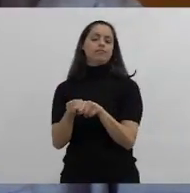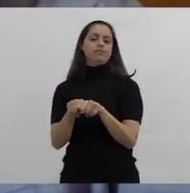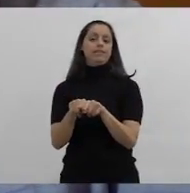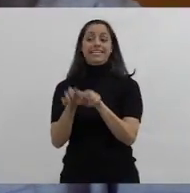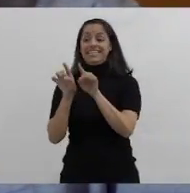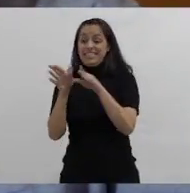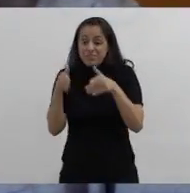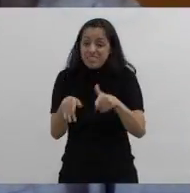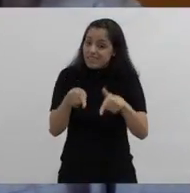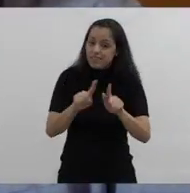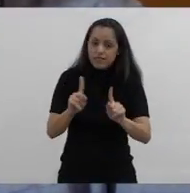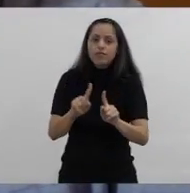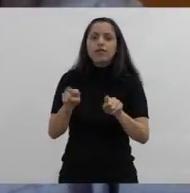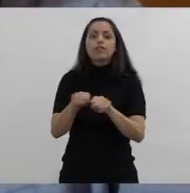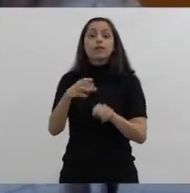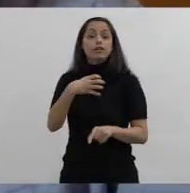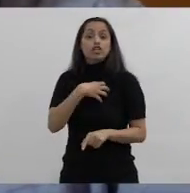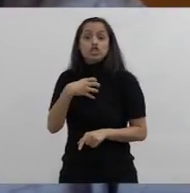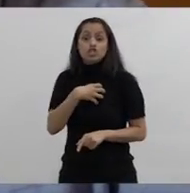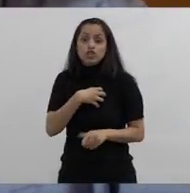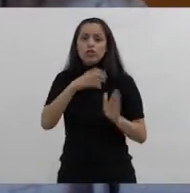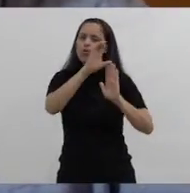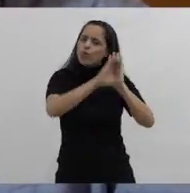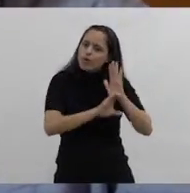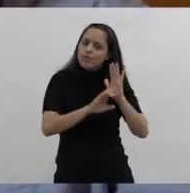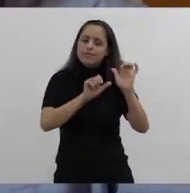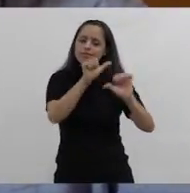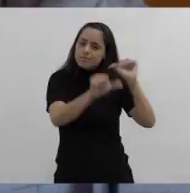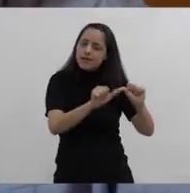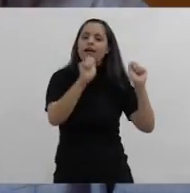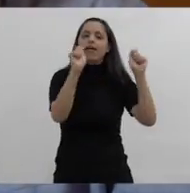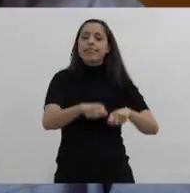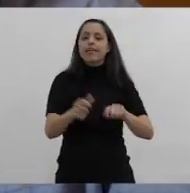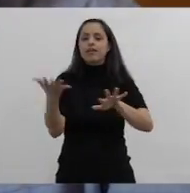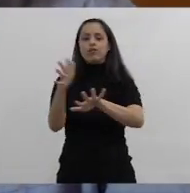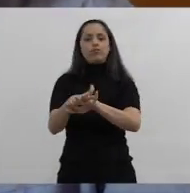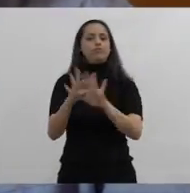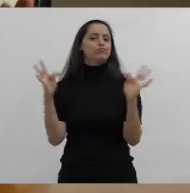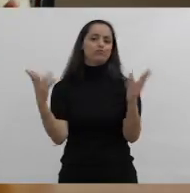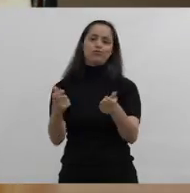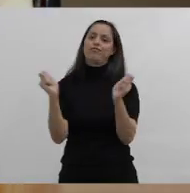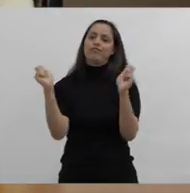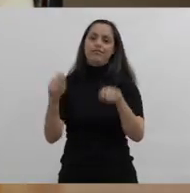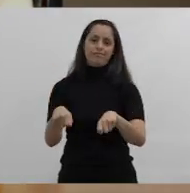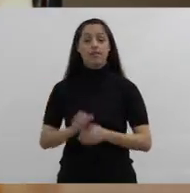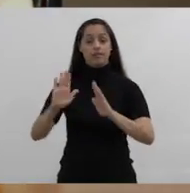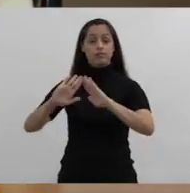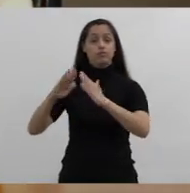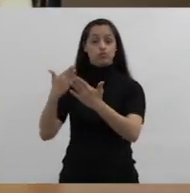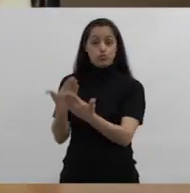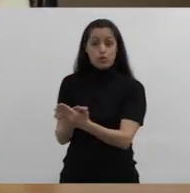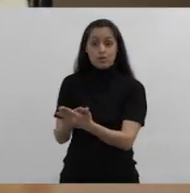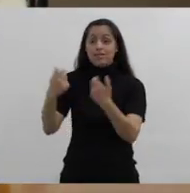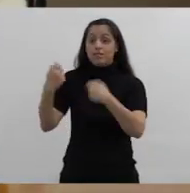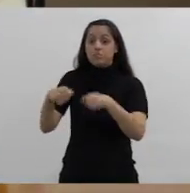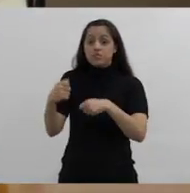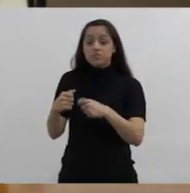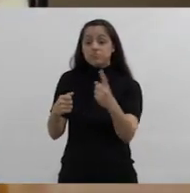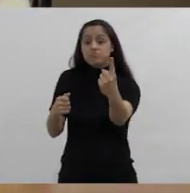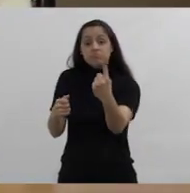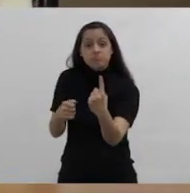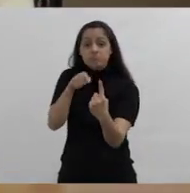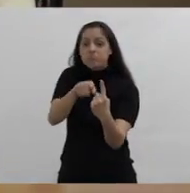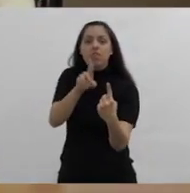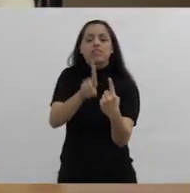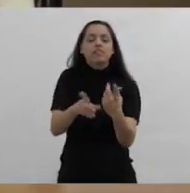puntuales específicos, sino que realmente el formato permita que todas las escuelas tengan una posibilidad de incluir. Cuando la escuela tiene que trabajar con